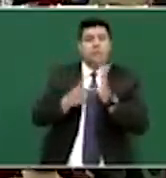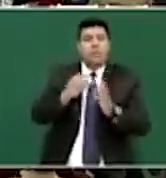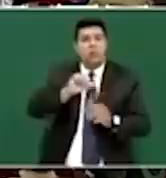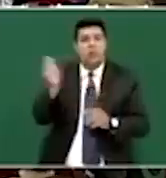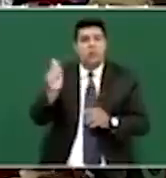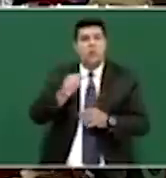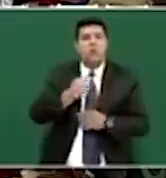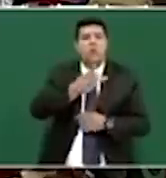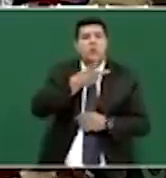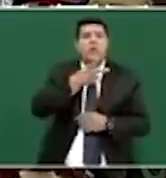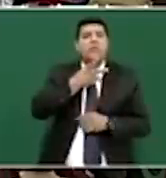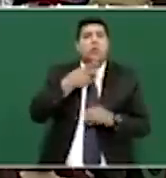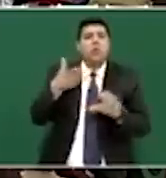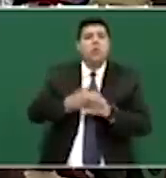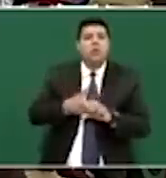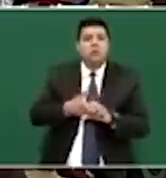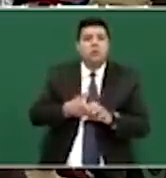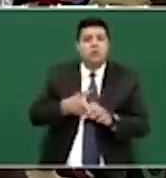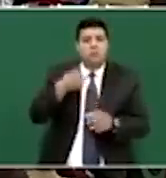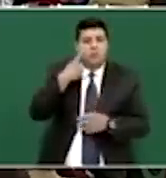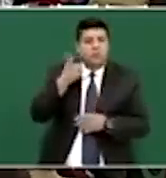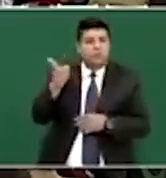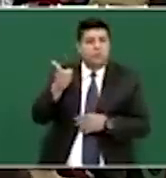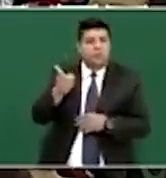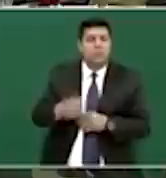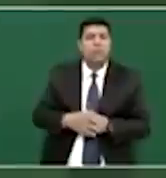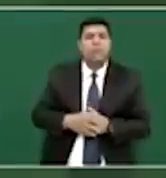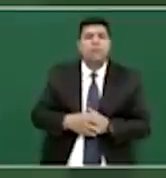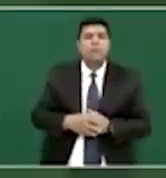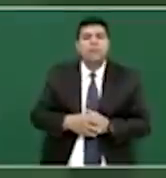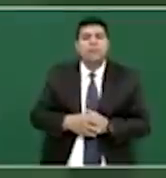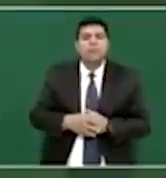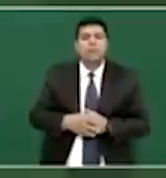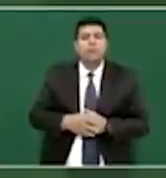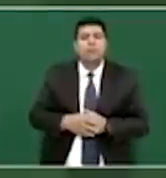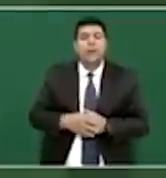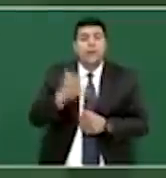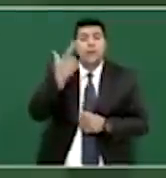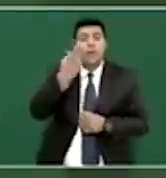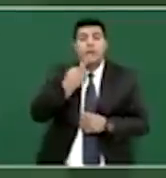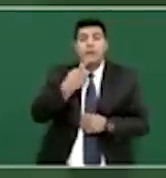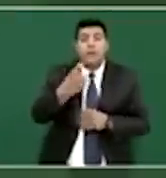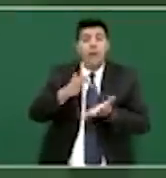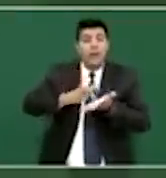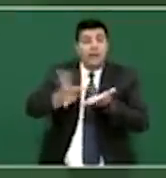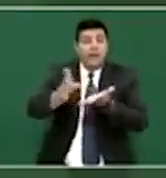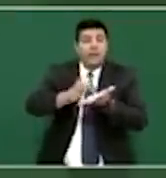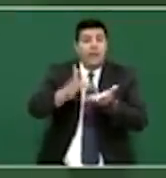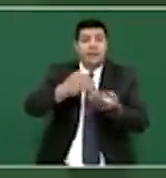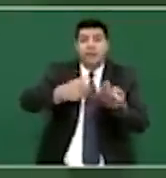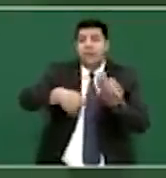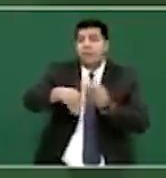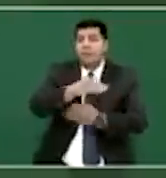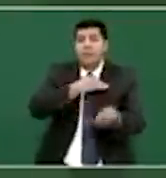huachicol que hablaba yo, y agradecerle a todo el pueblo de